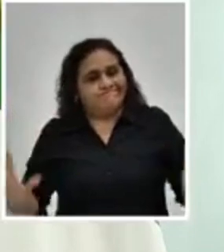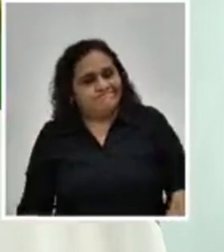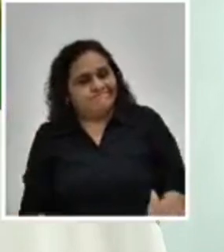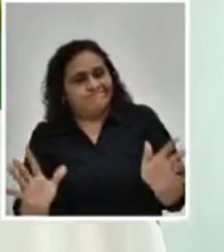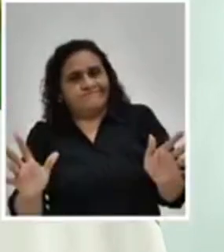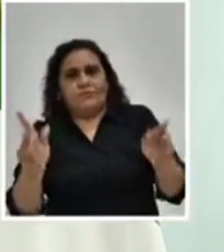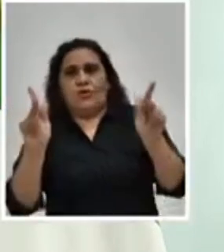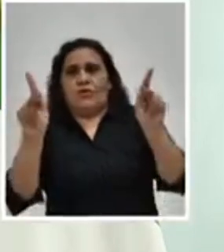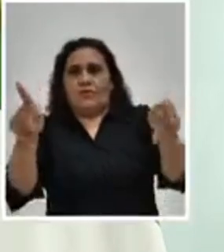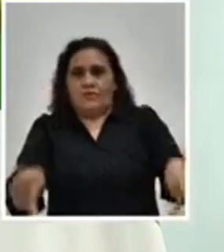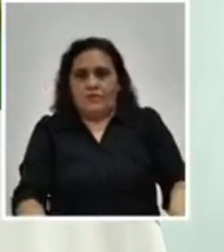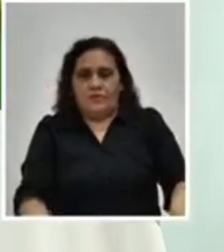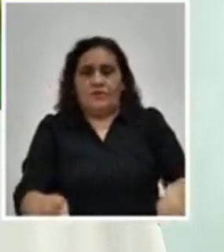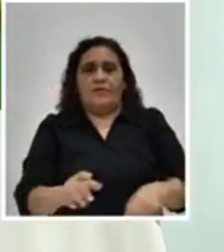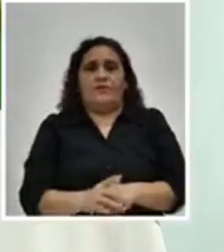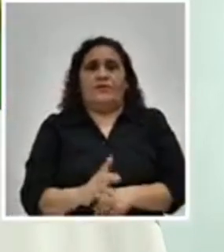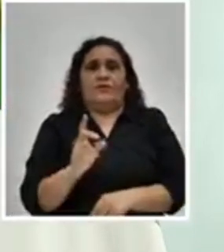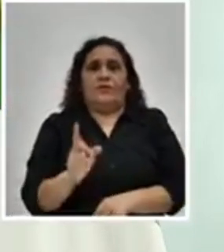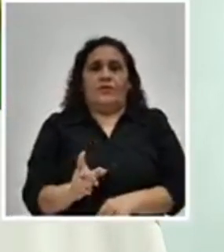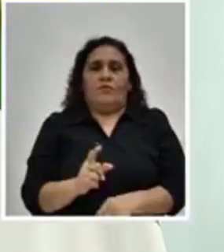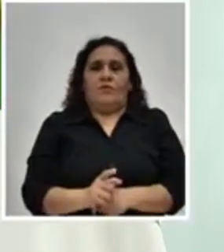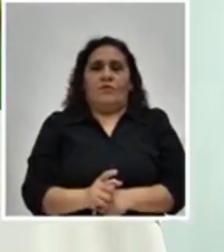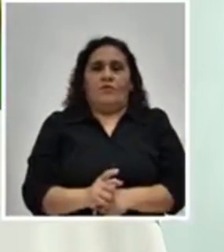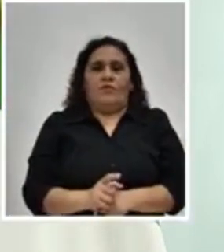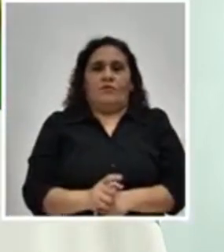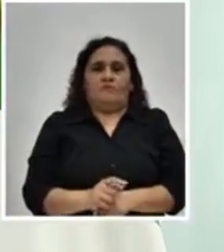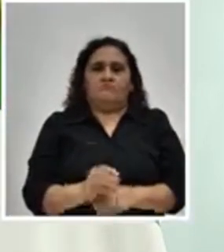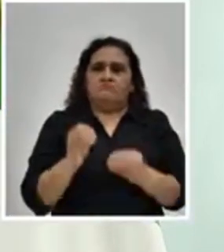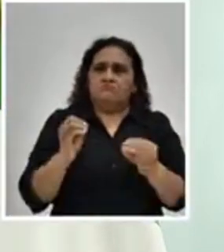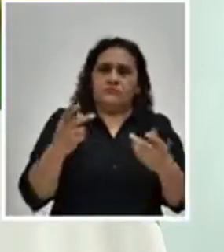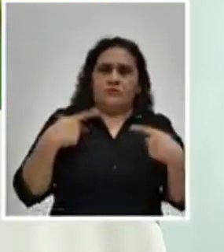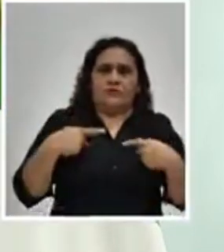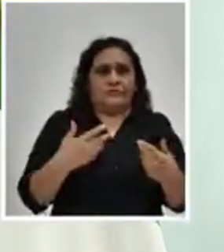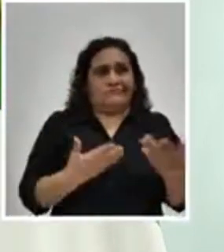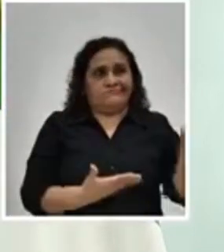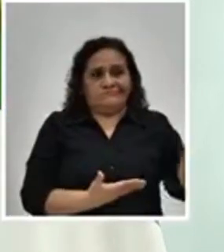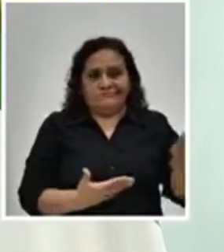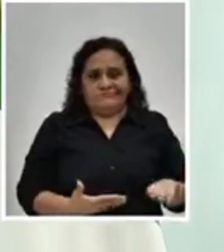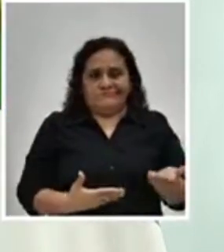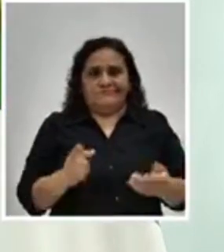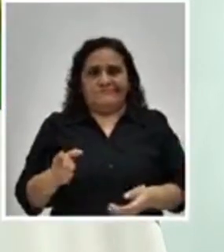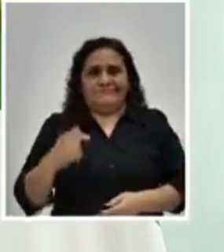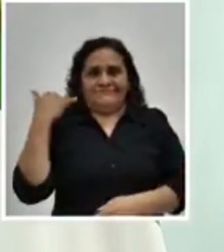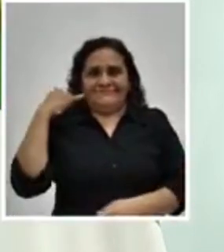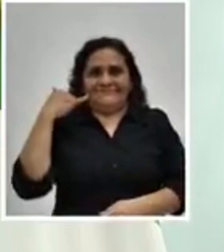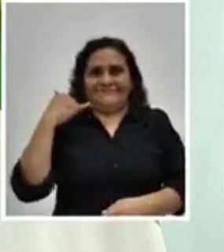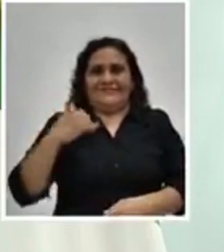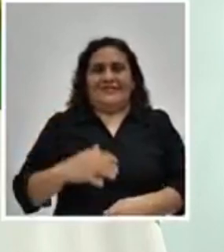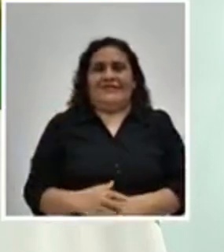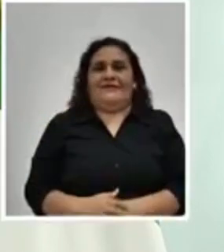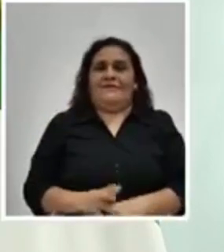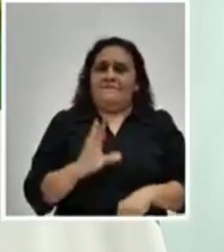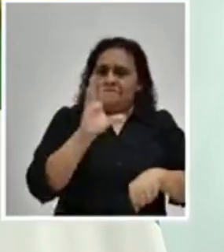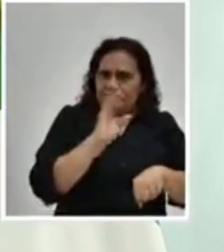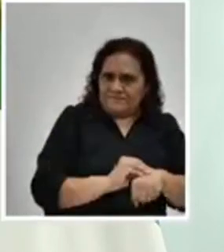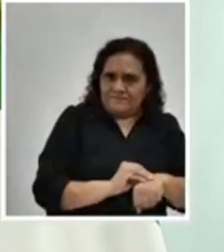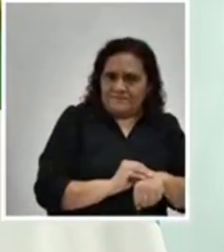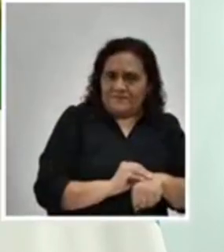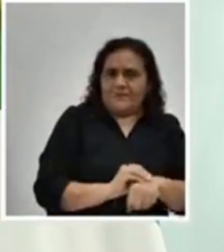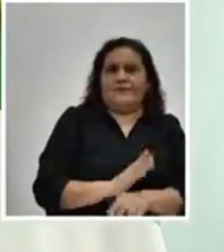Progreso como el principal destino de playa de nuestro estado, lo que deriva y derivará en